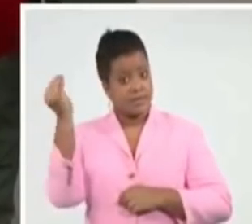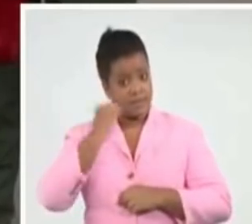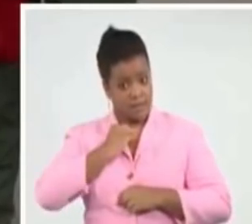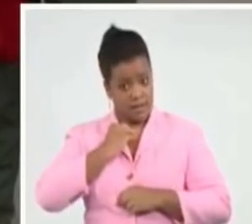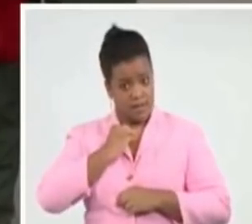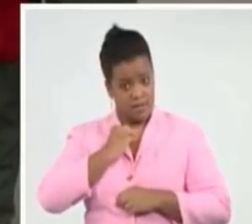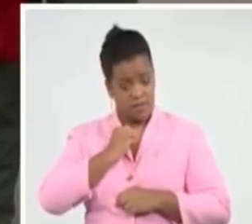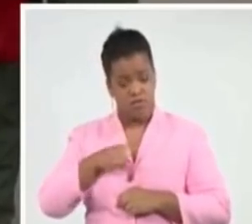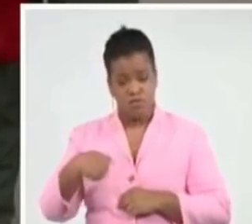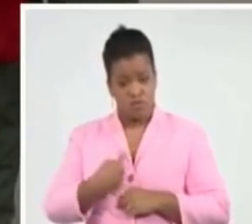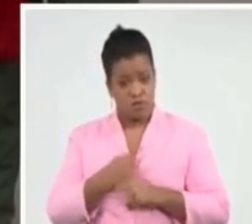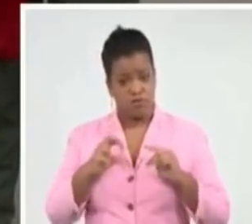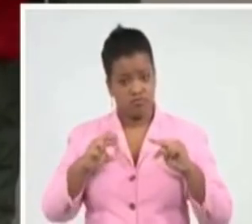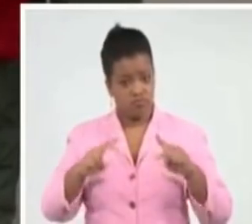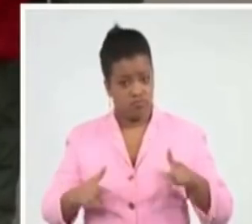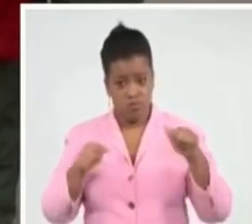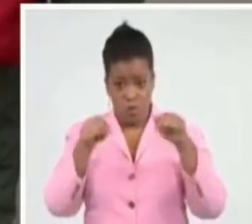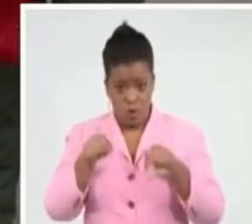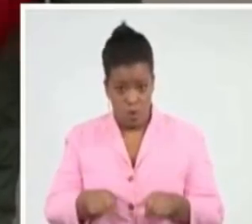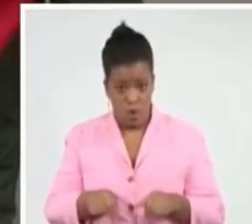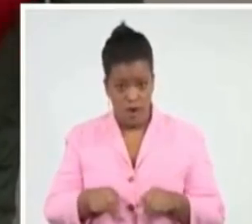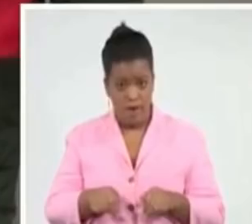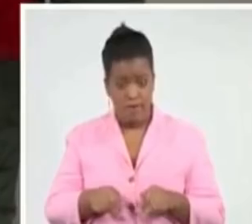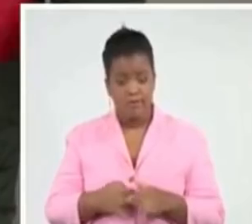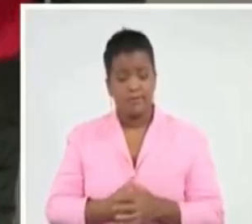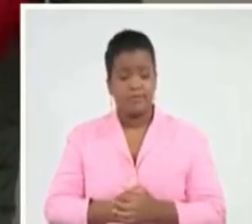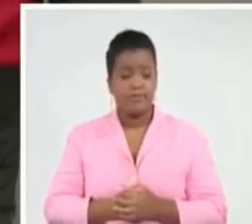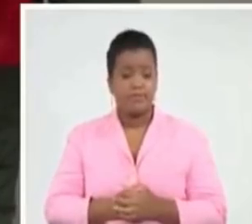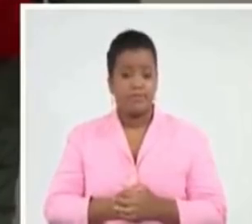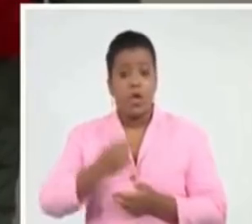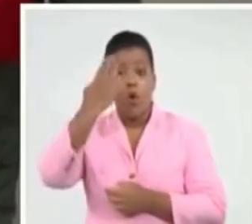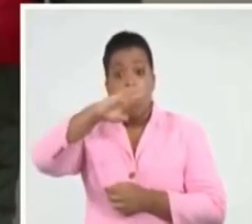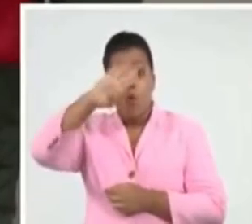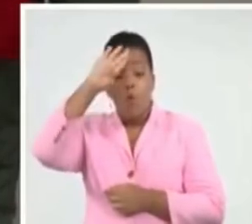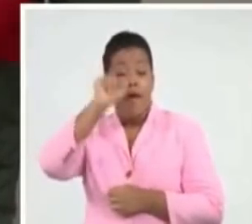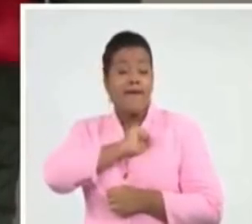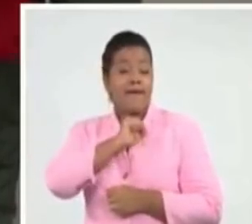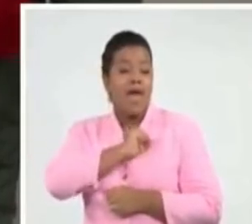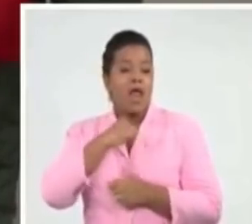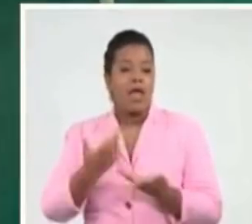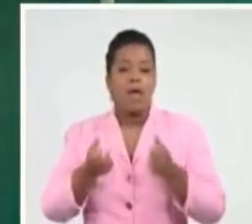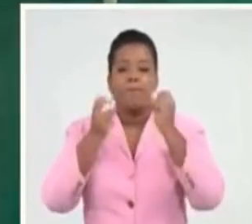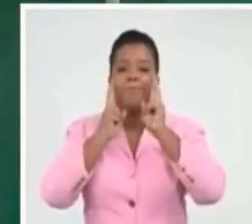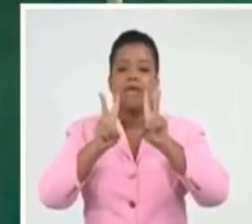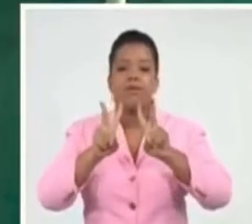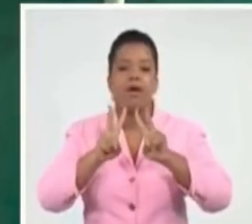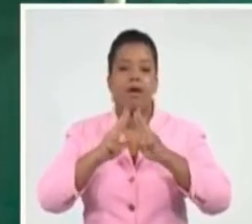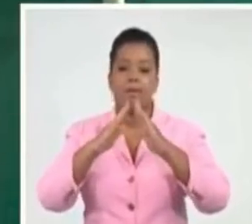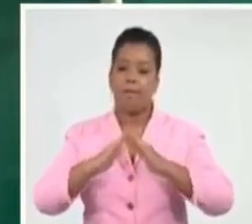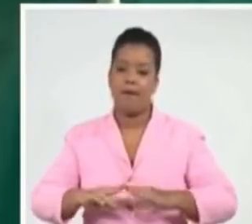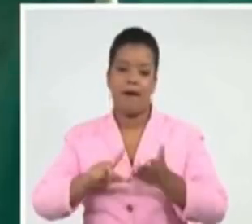lo ratificamos hoy, viceministra, Cuba solo quiere vivir en paz.